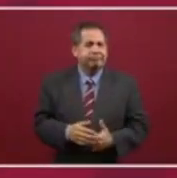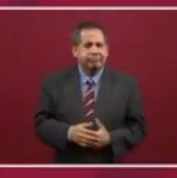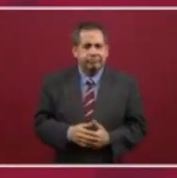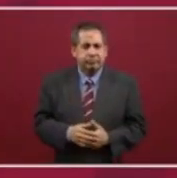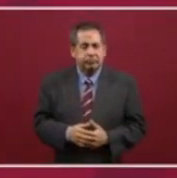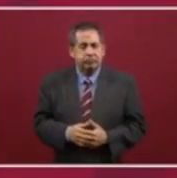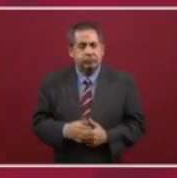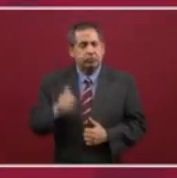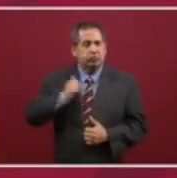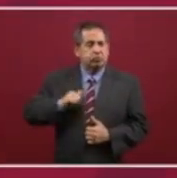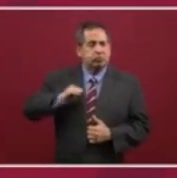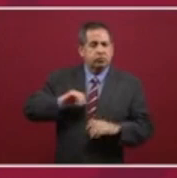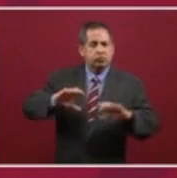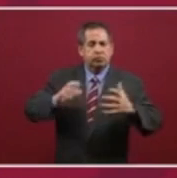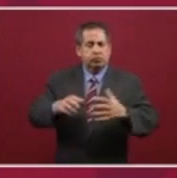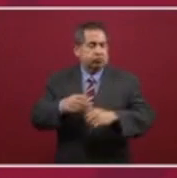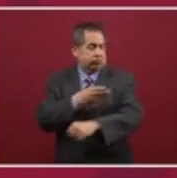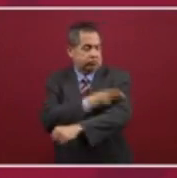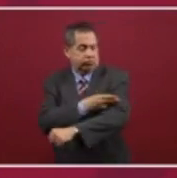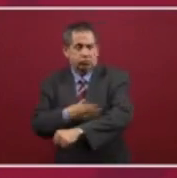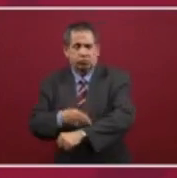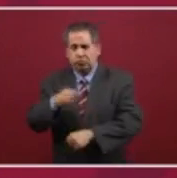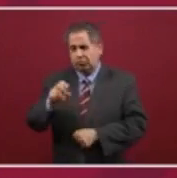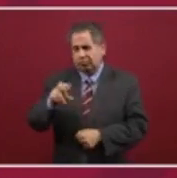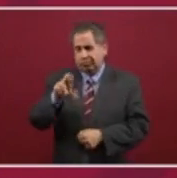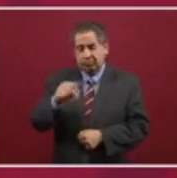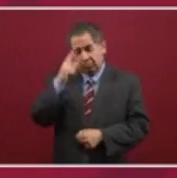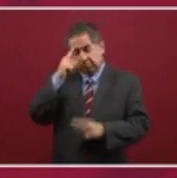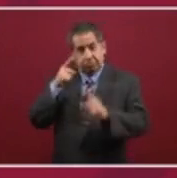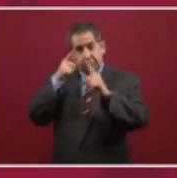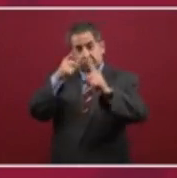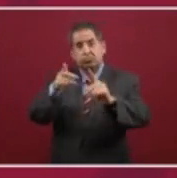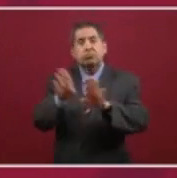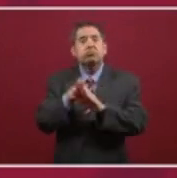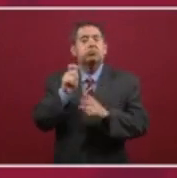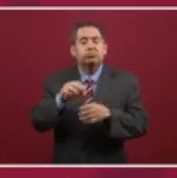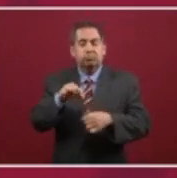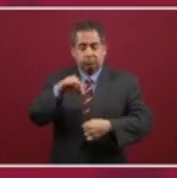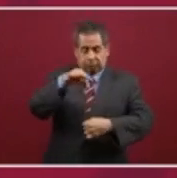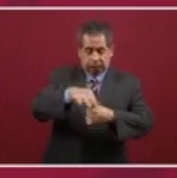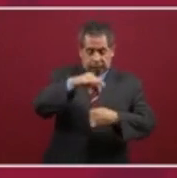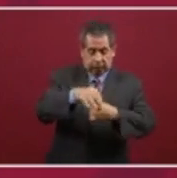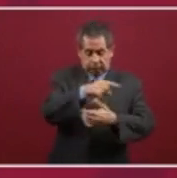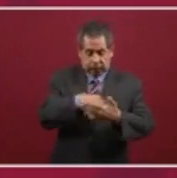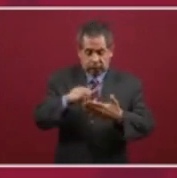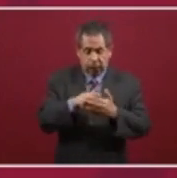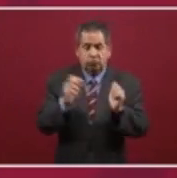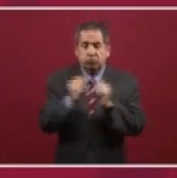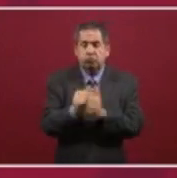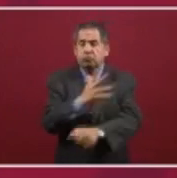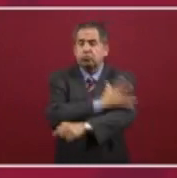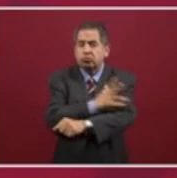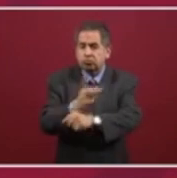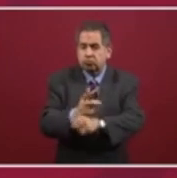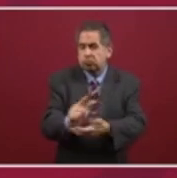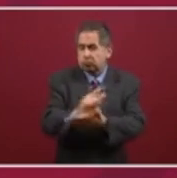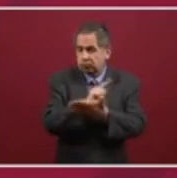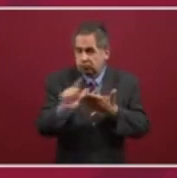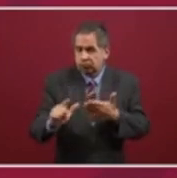el apóstol de la democracia, de Madero, de que las elecciones sean limpias, sean